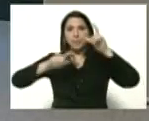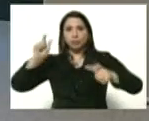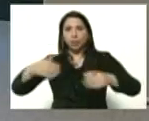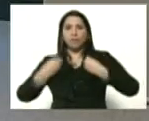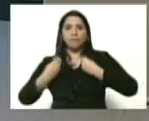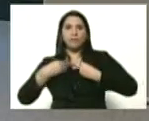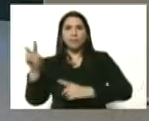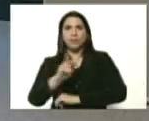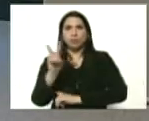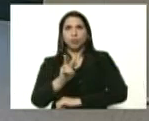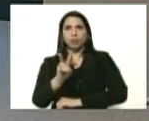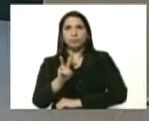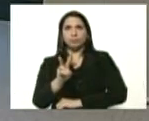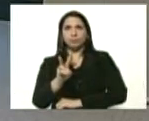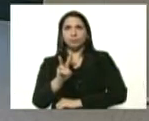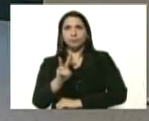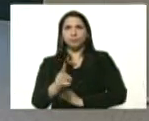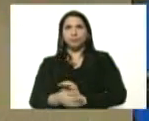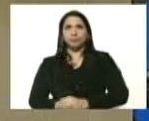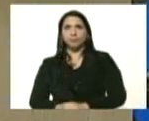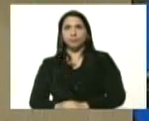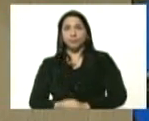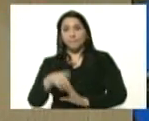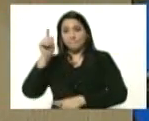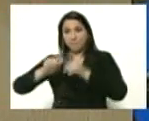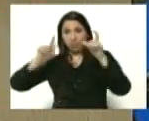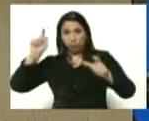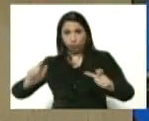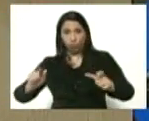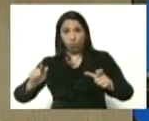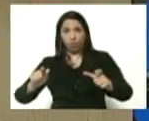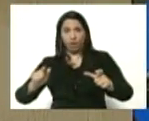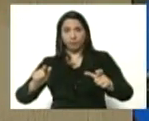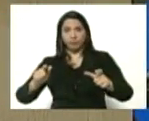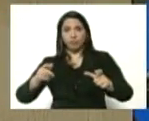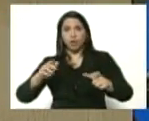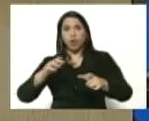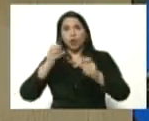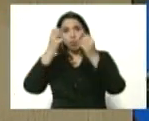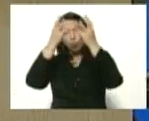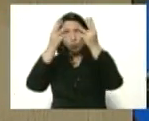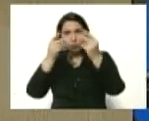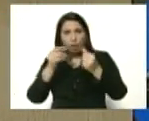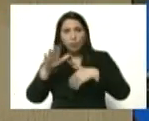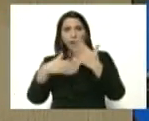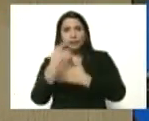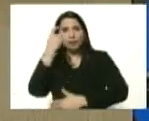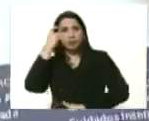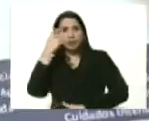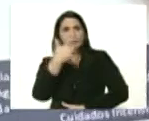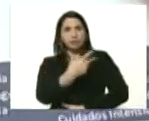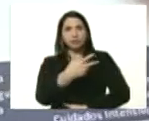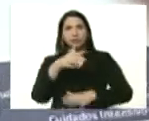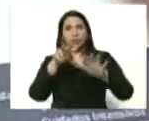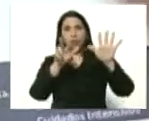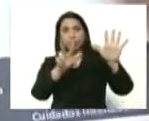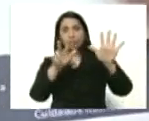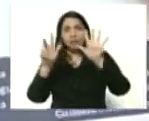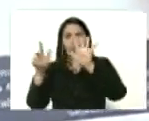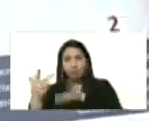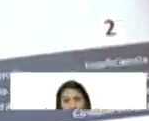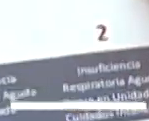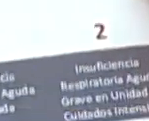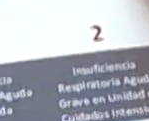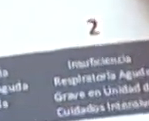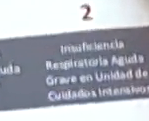de habitantes. De los pacientes que contamos hasta el día de hoy, 383 se encuentran sin